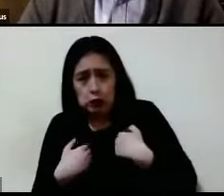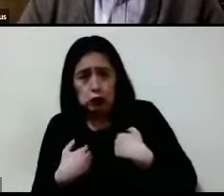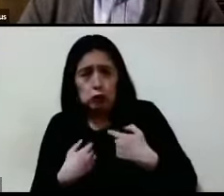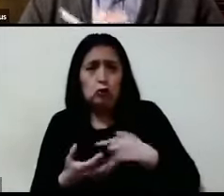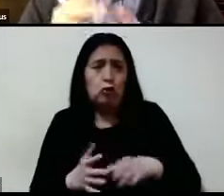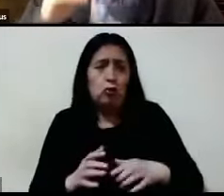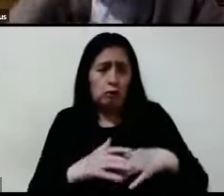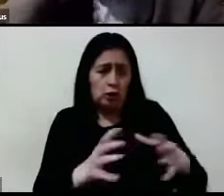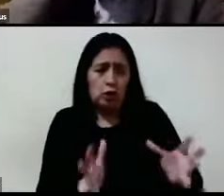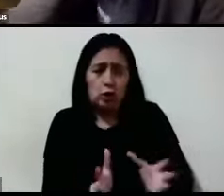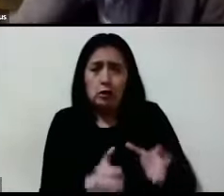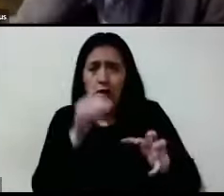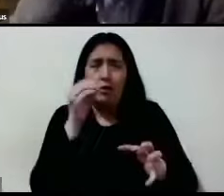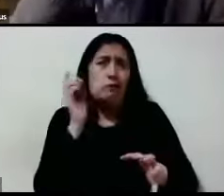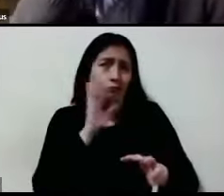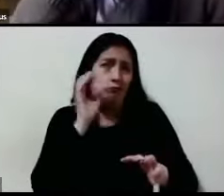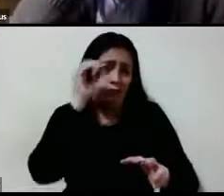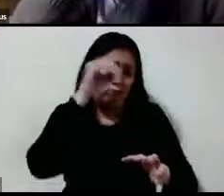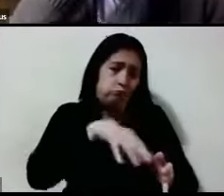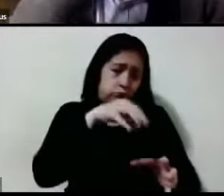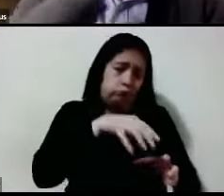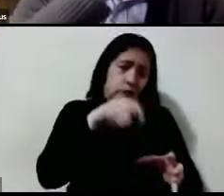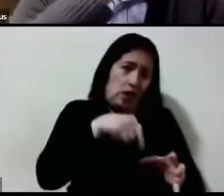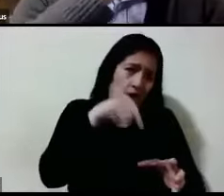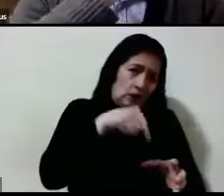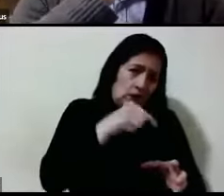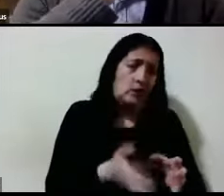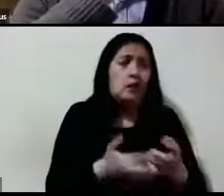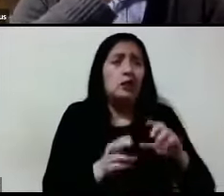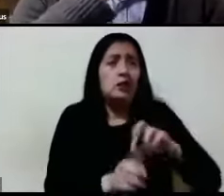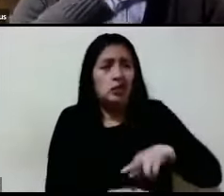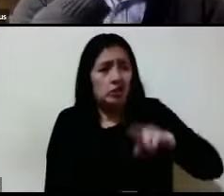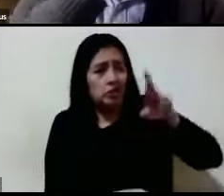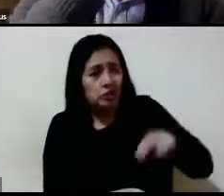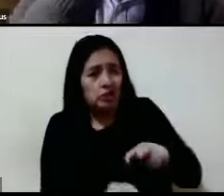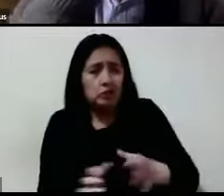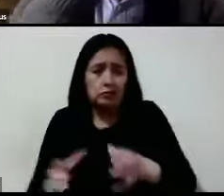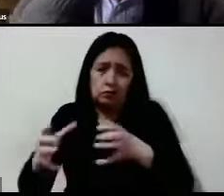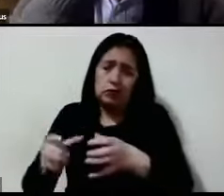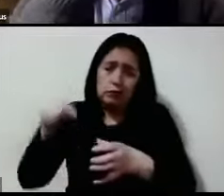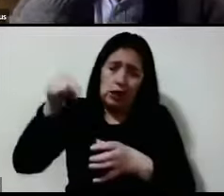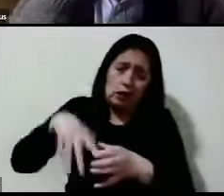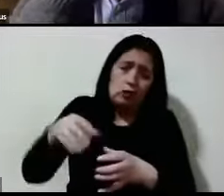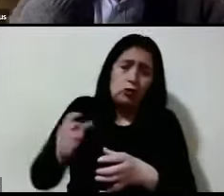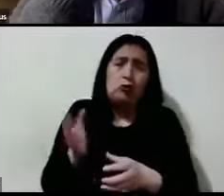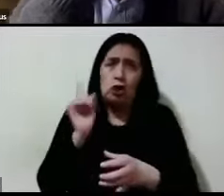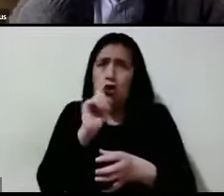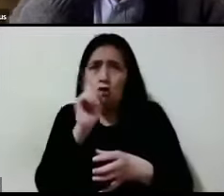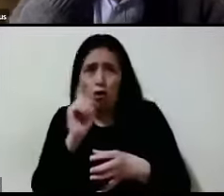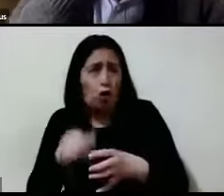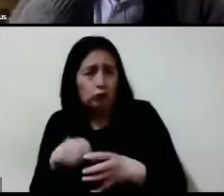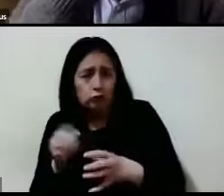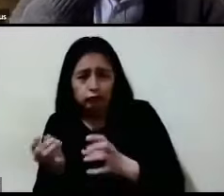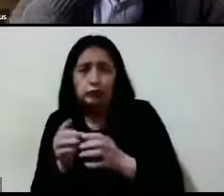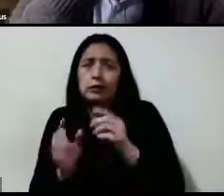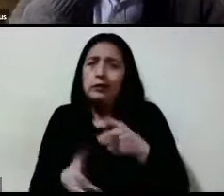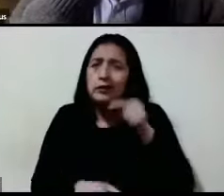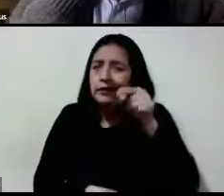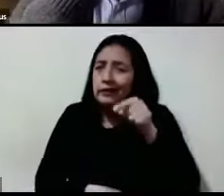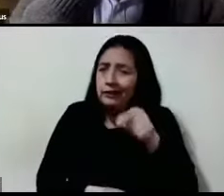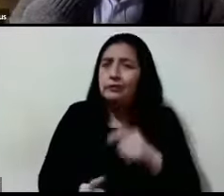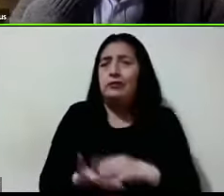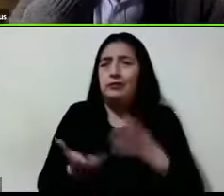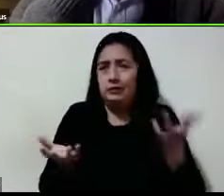un tacho los desperdicios que son reciclables y en el otro que no. Es ese mundo del